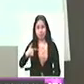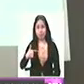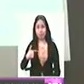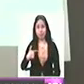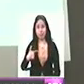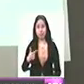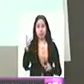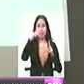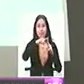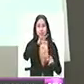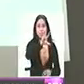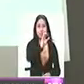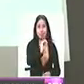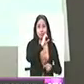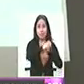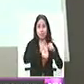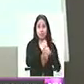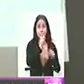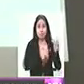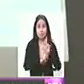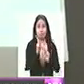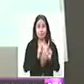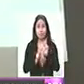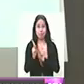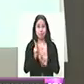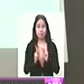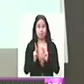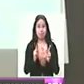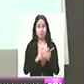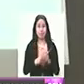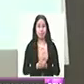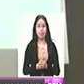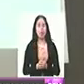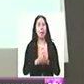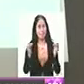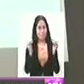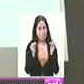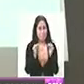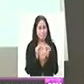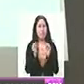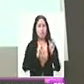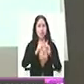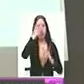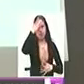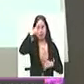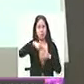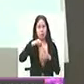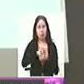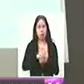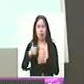y los 50 años se encuentra el rango de población más afectada por